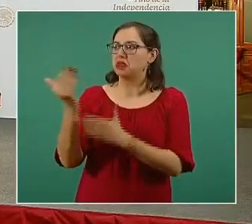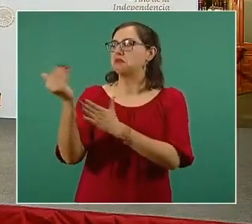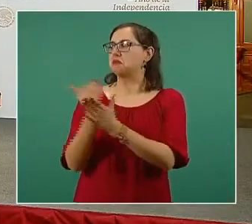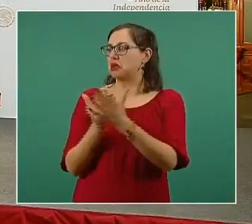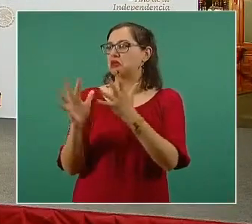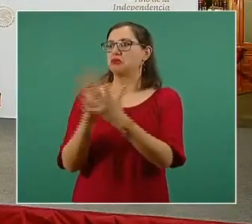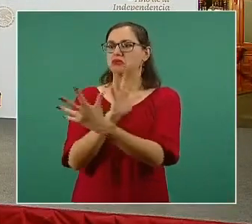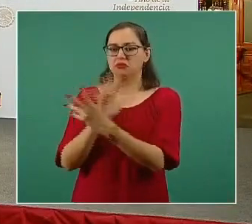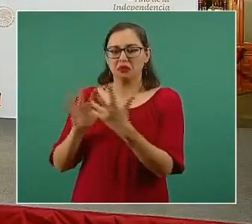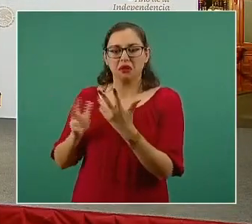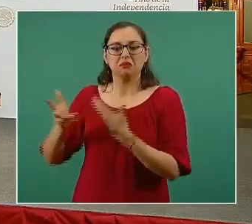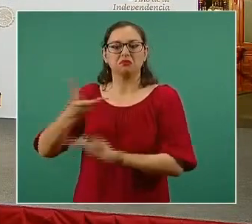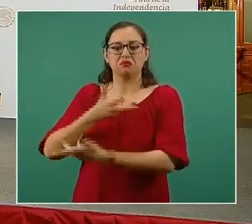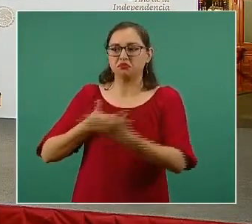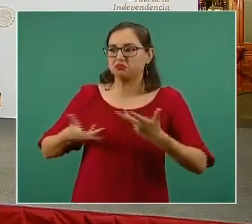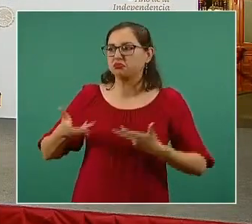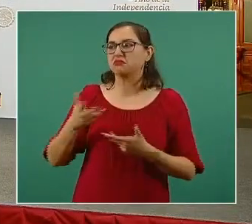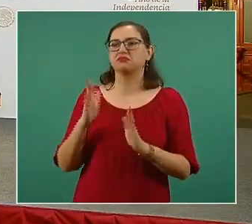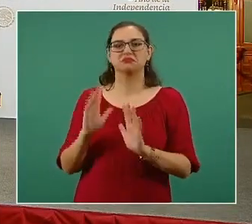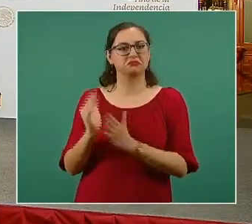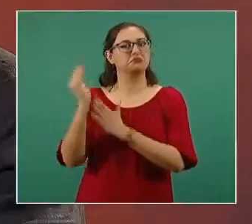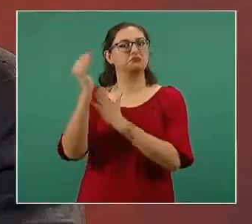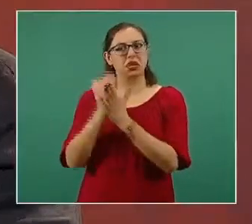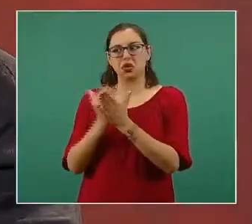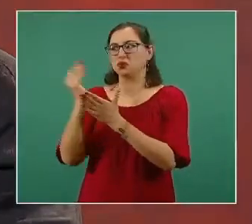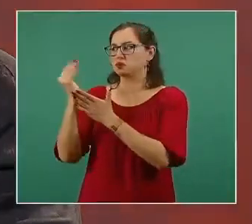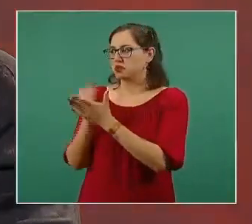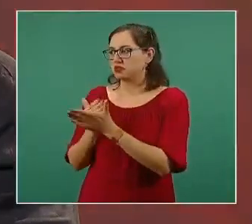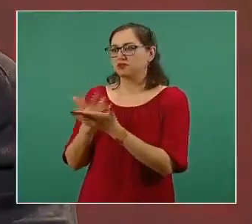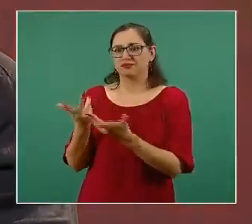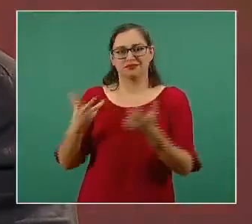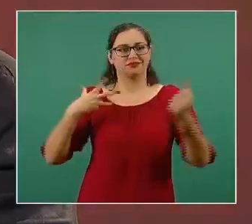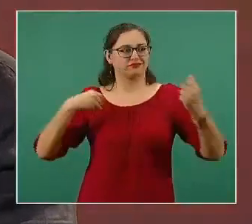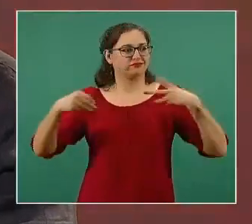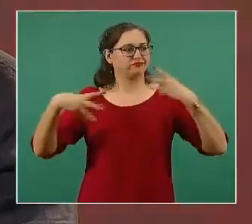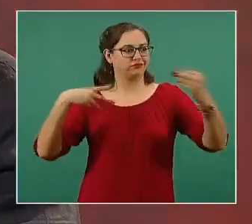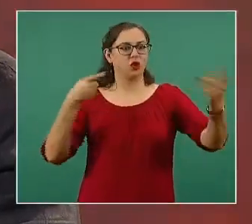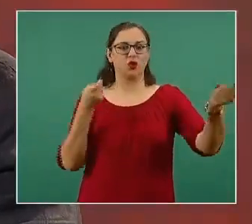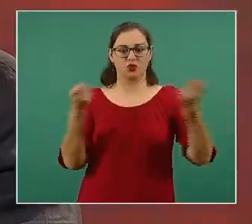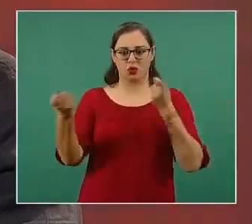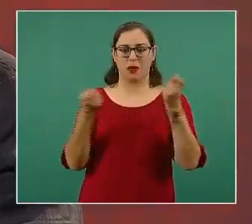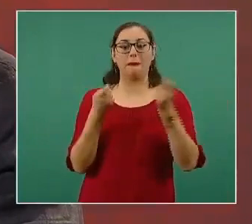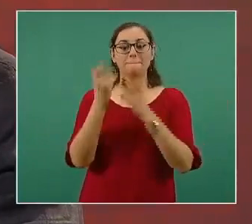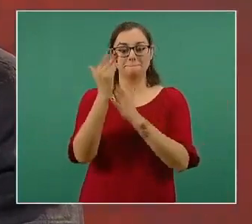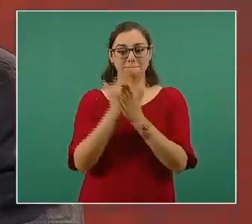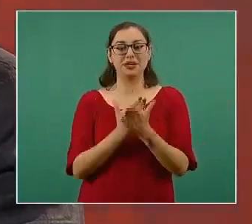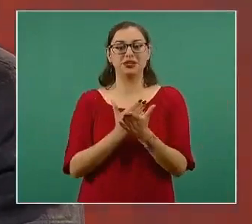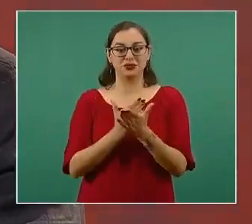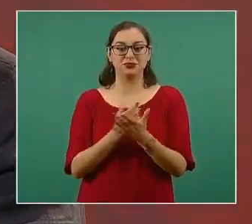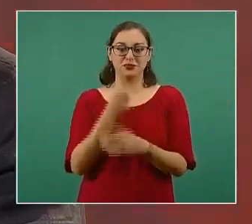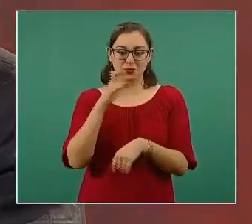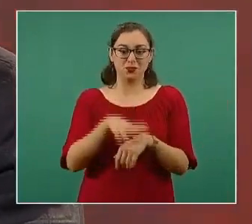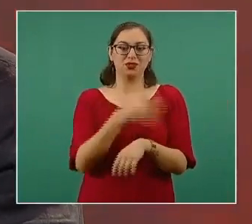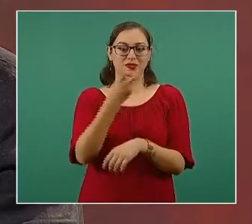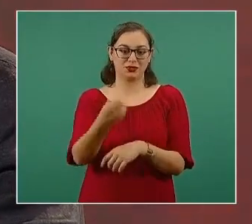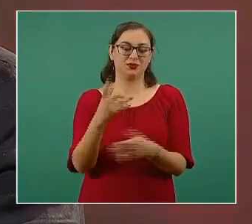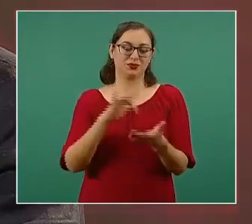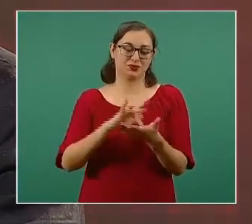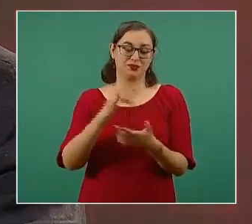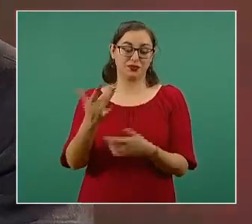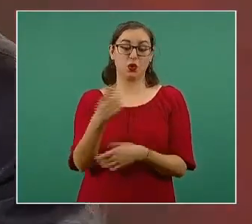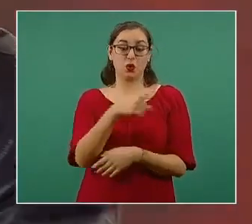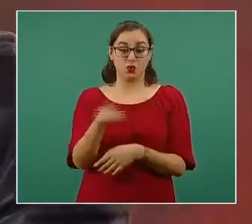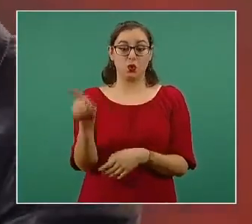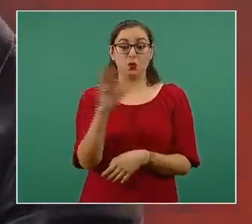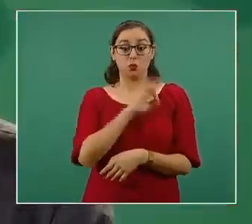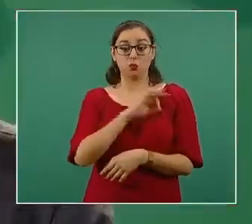muy afortunado, porque gracias a esa conducta, gracias a ese comportamiento, es que se logra controlar la epidemia. Si se fijan ustedes,